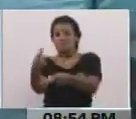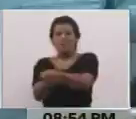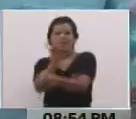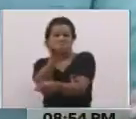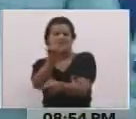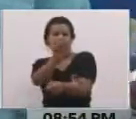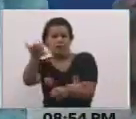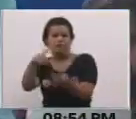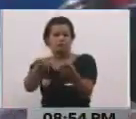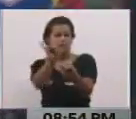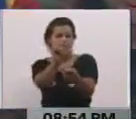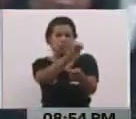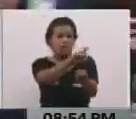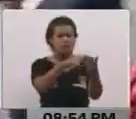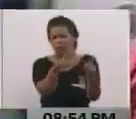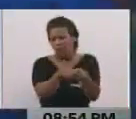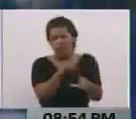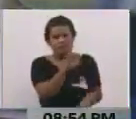Vamos a sentarnos aquí un ratico. Sí.